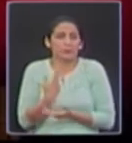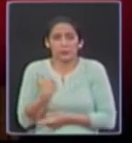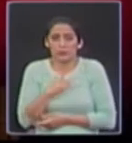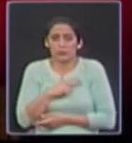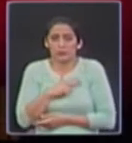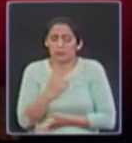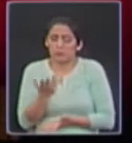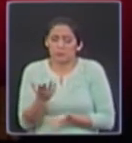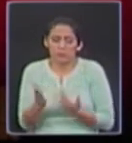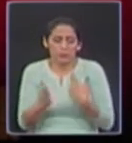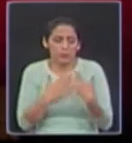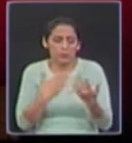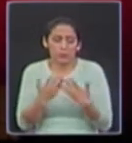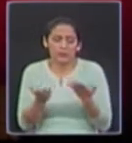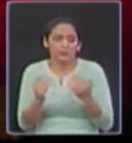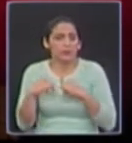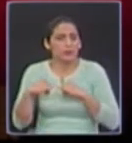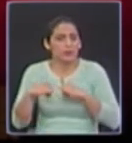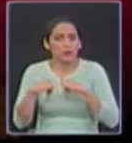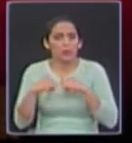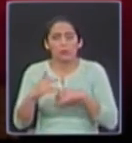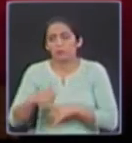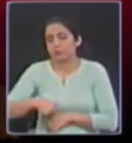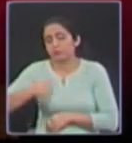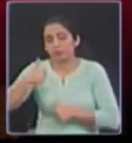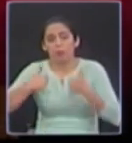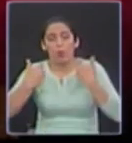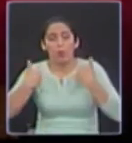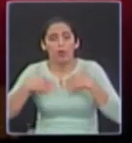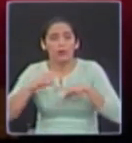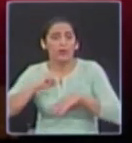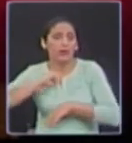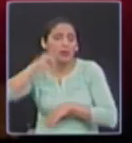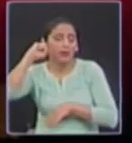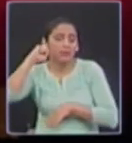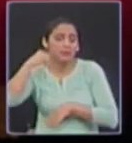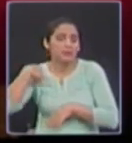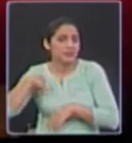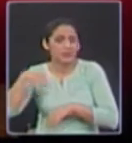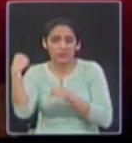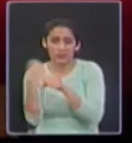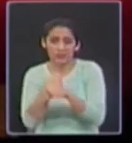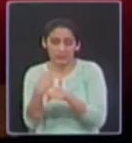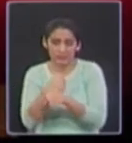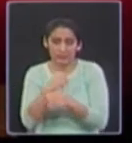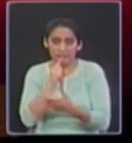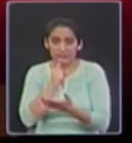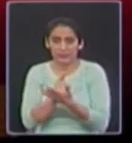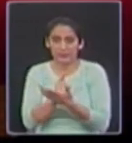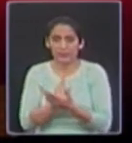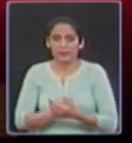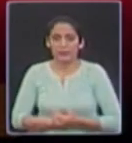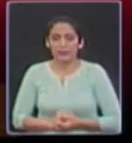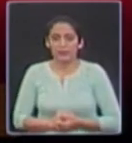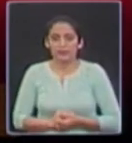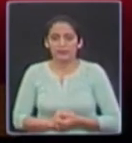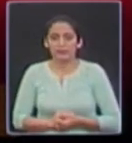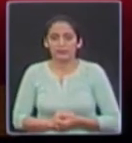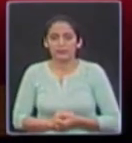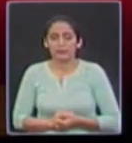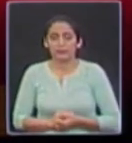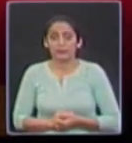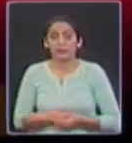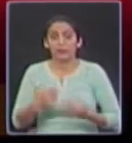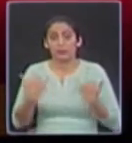que seguir produciendo. ¿Esa es la lógica? Sí, esa es la lógica. Creo que la situación que está viviendo el Ecuador en este momento es